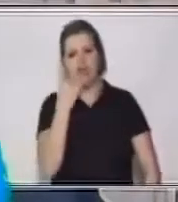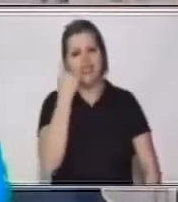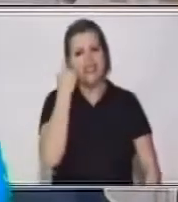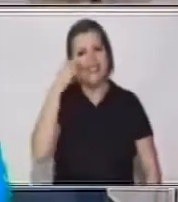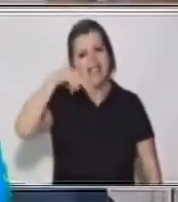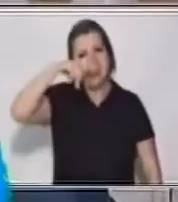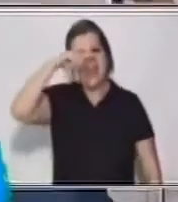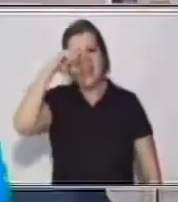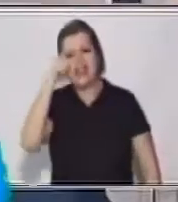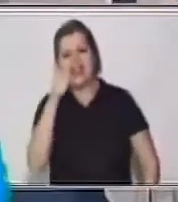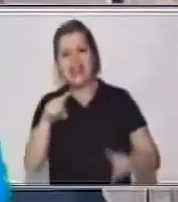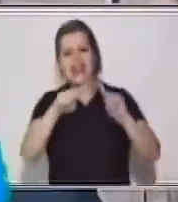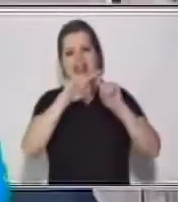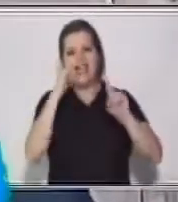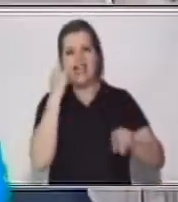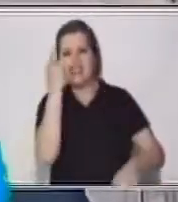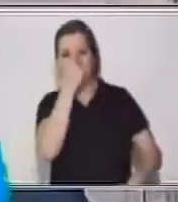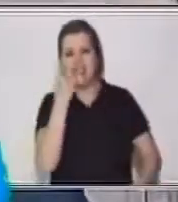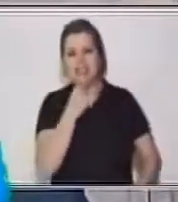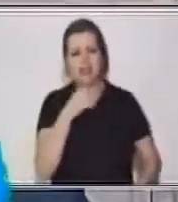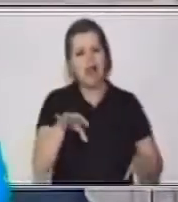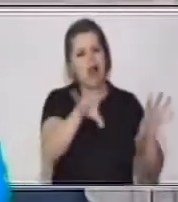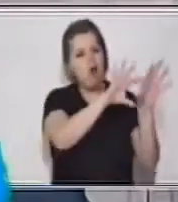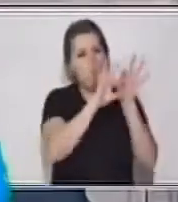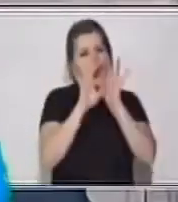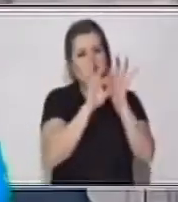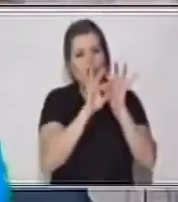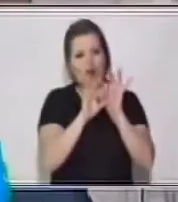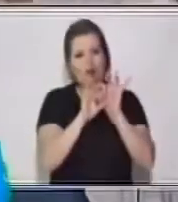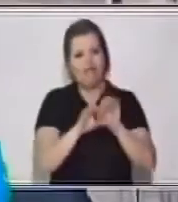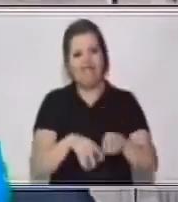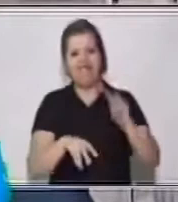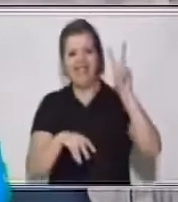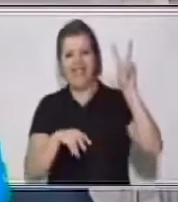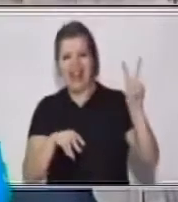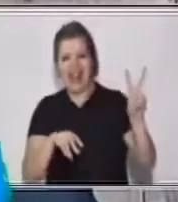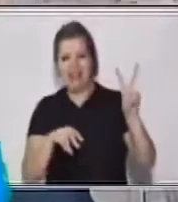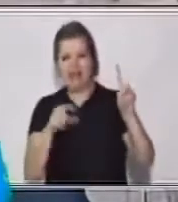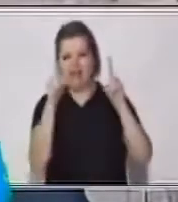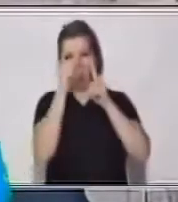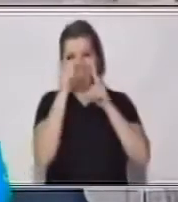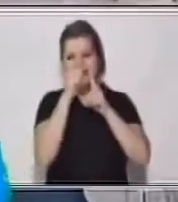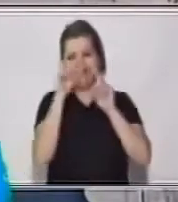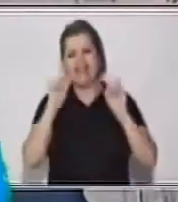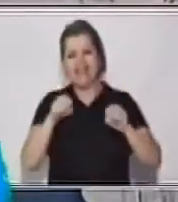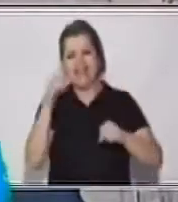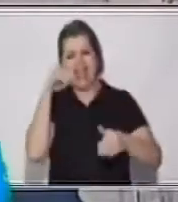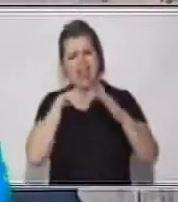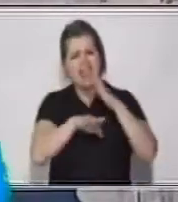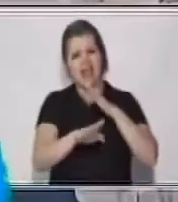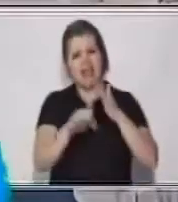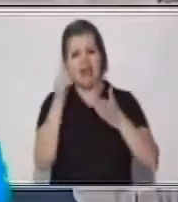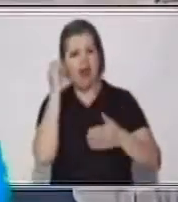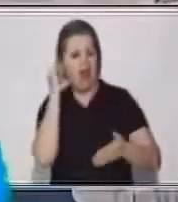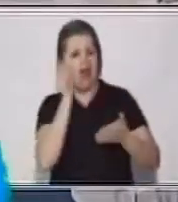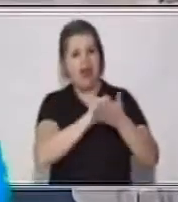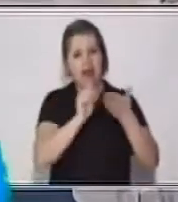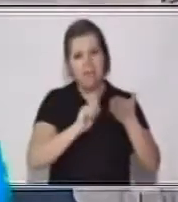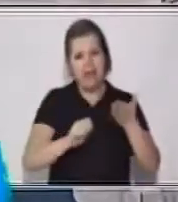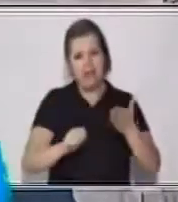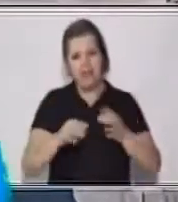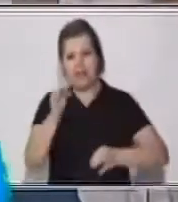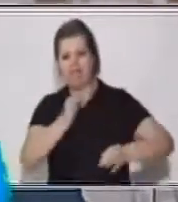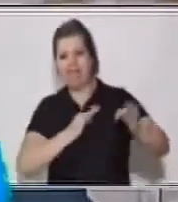ese término, que es la unión de la morfología y la sintaxis, porque dentro de la gramática descriptiva estos van a ser nuestros